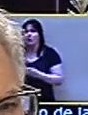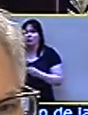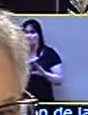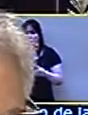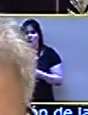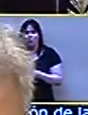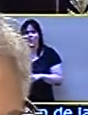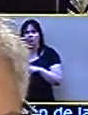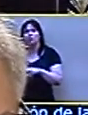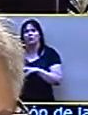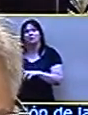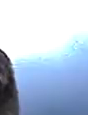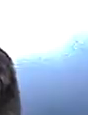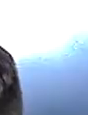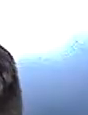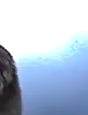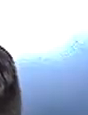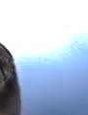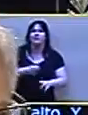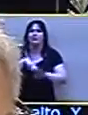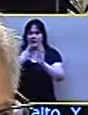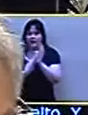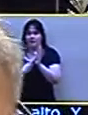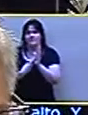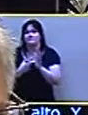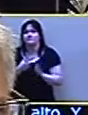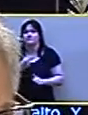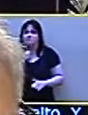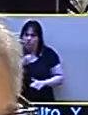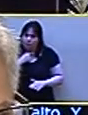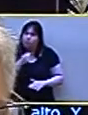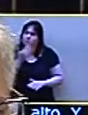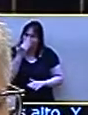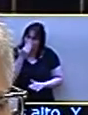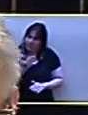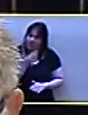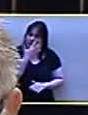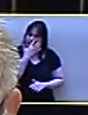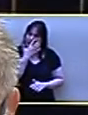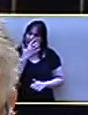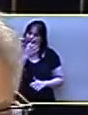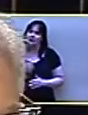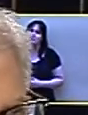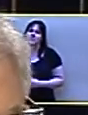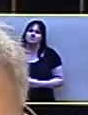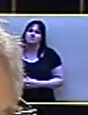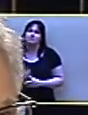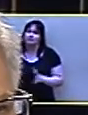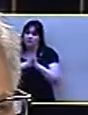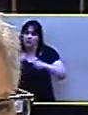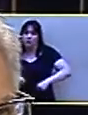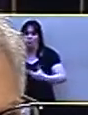al día dios digamos que hay estrategias contrapuestas de muchísimo aunque quiere una operación digamos de otro